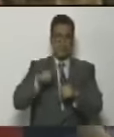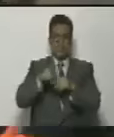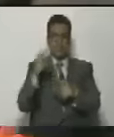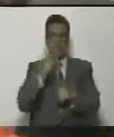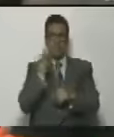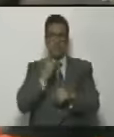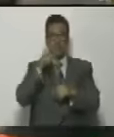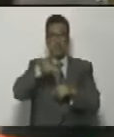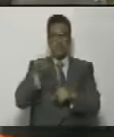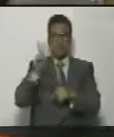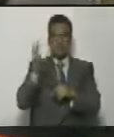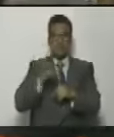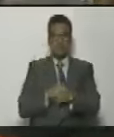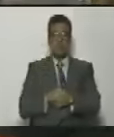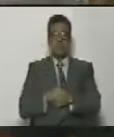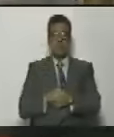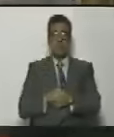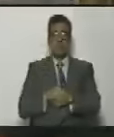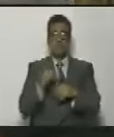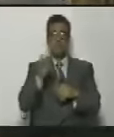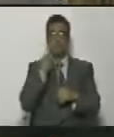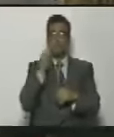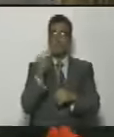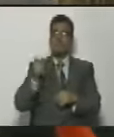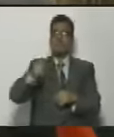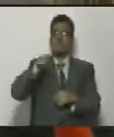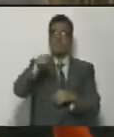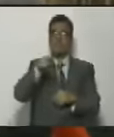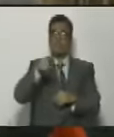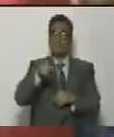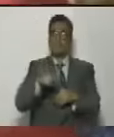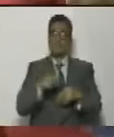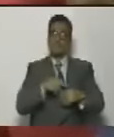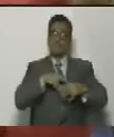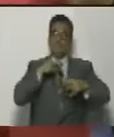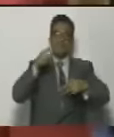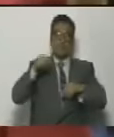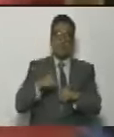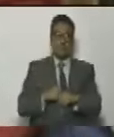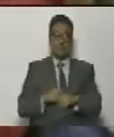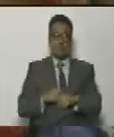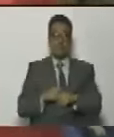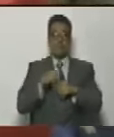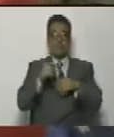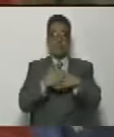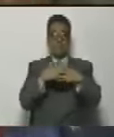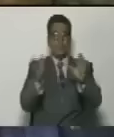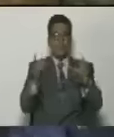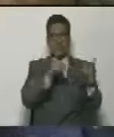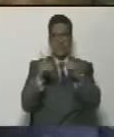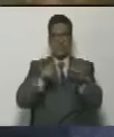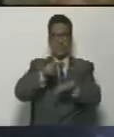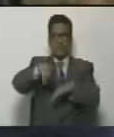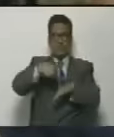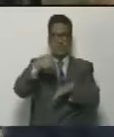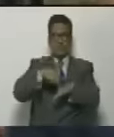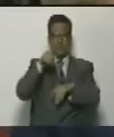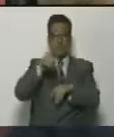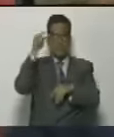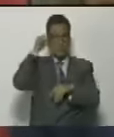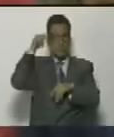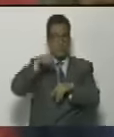la juventud venezolana. Un joven más que en su espíritu ha abierto el debate nacional para que